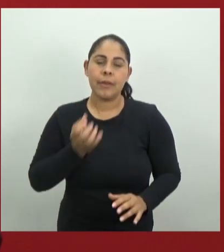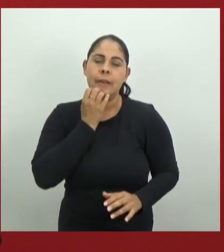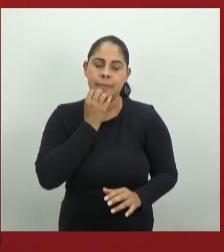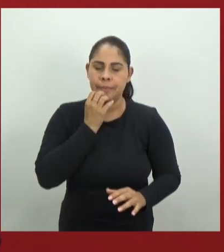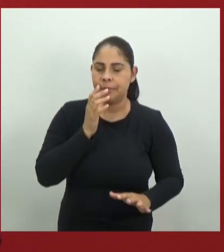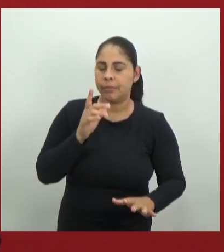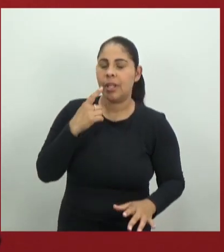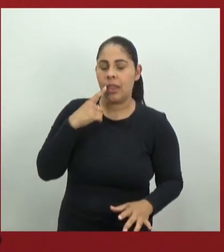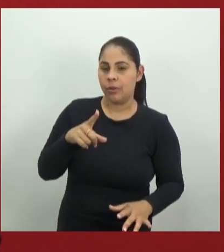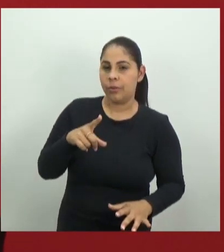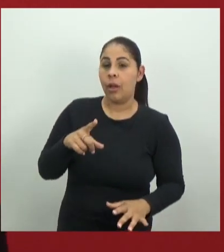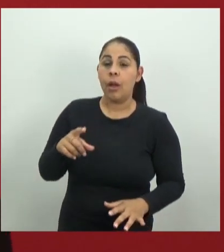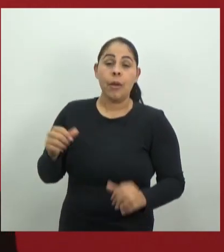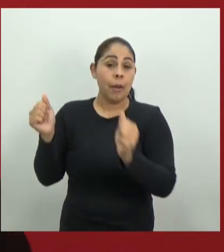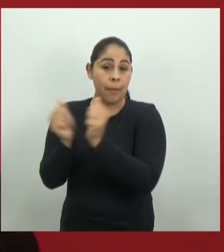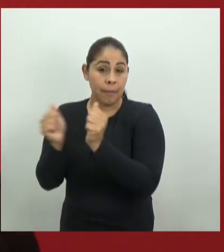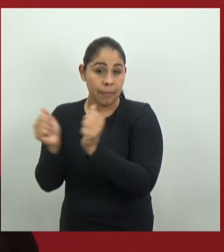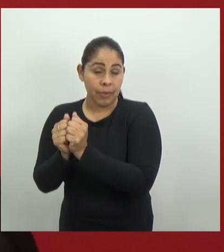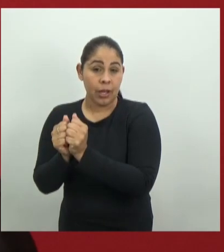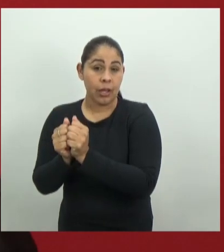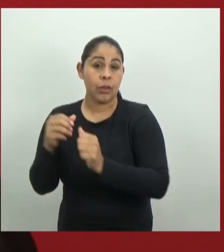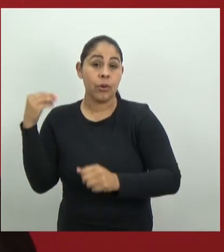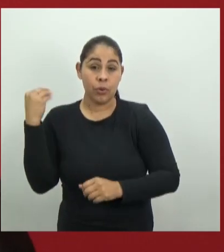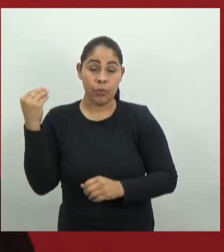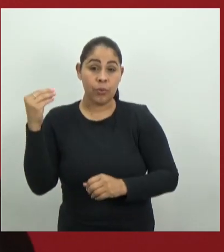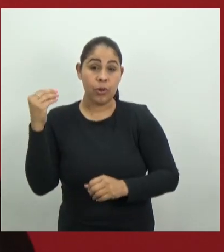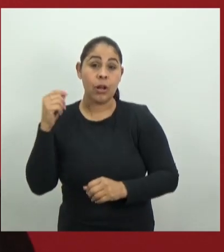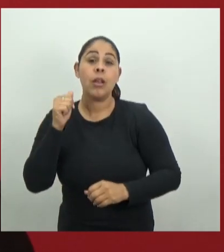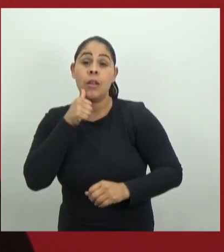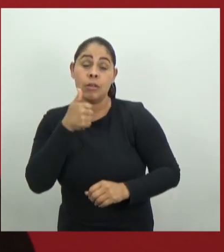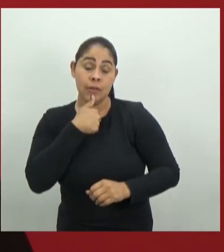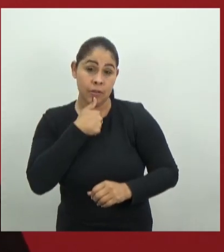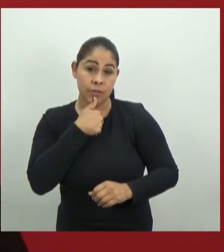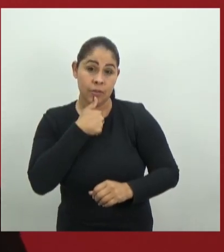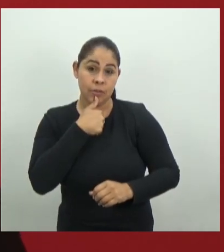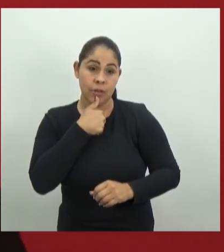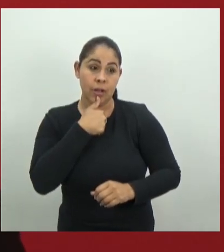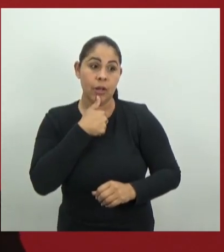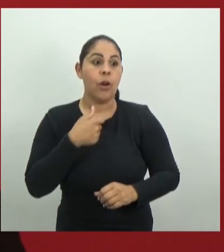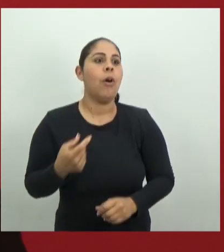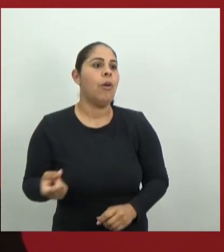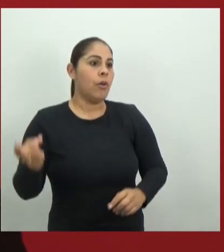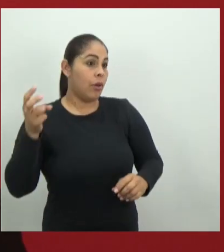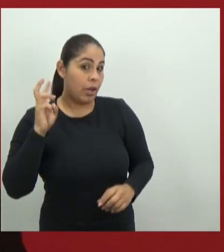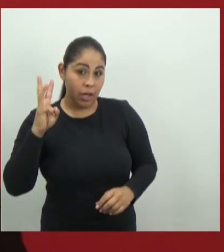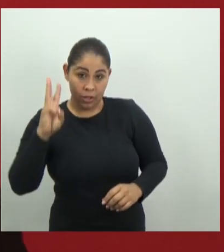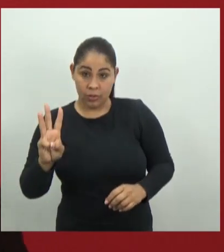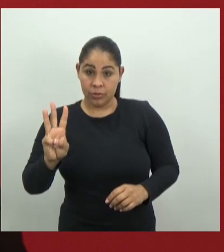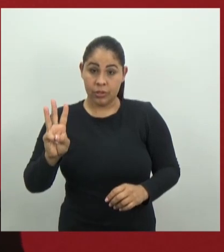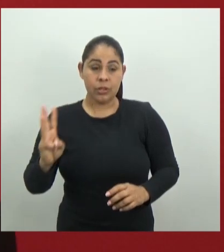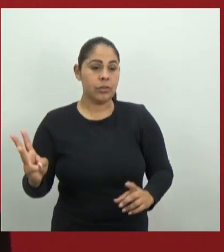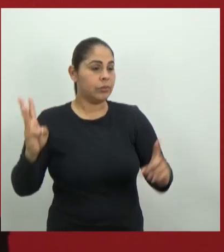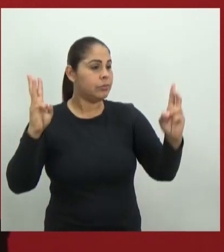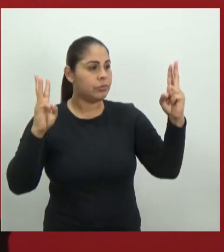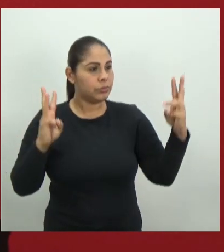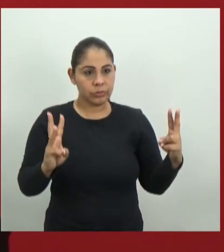suya. El uno representaba la ley, el otro representaba los profetas,